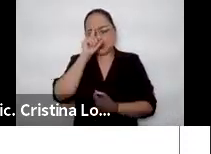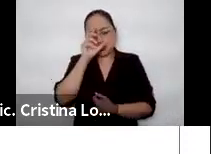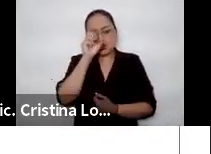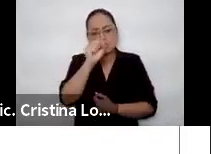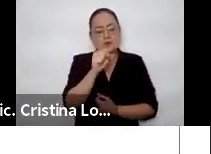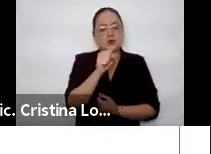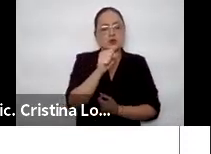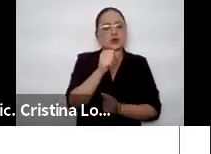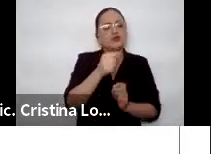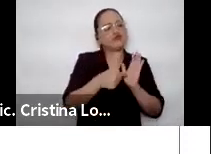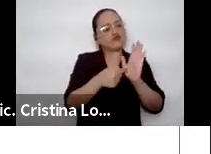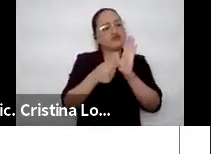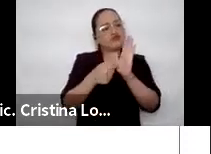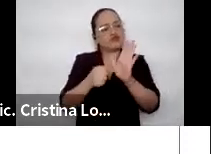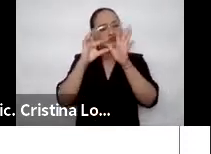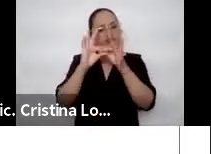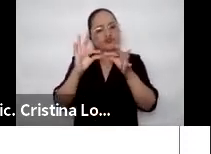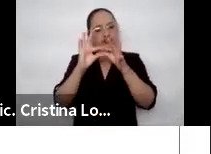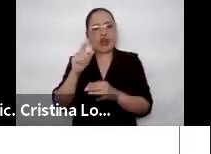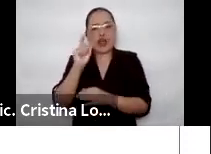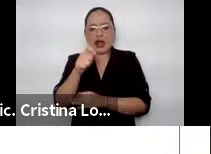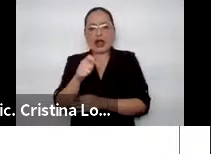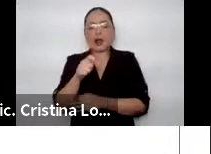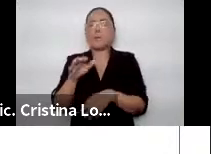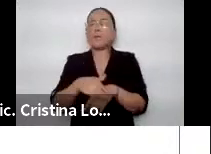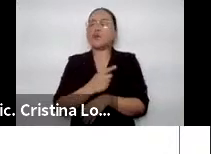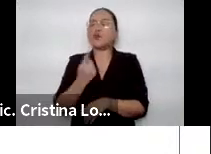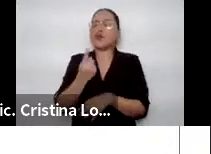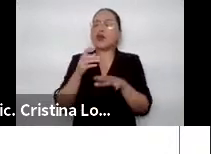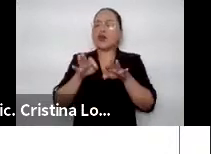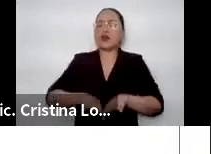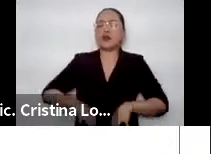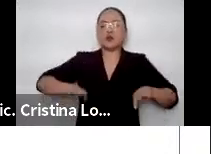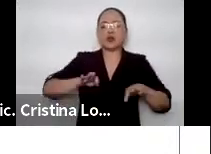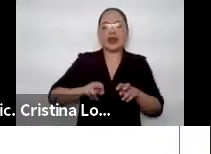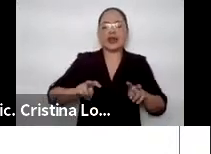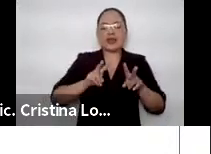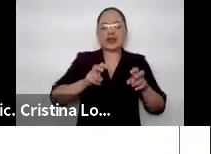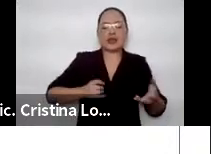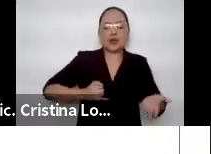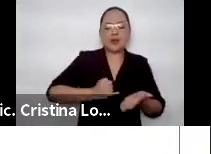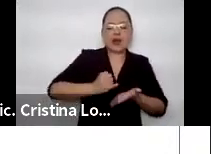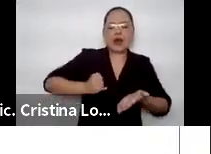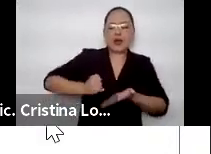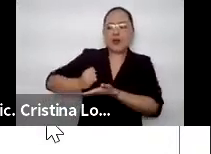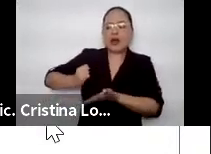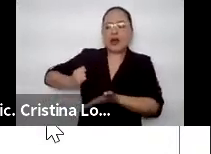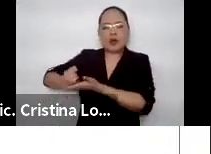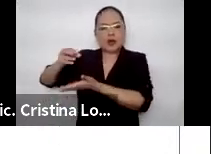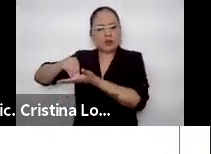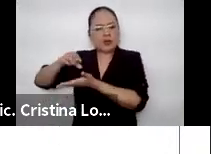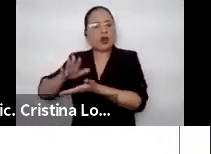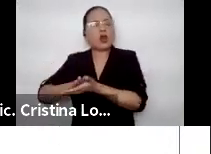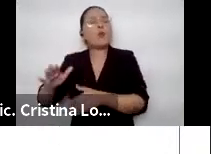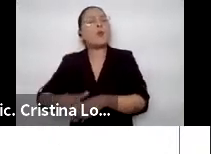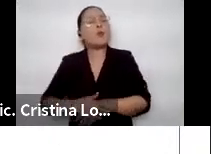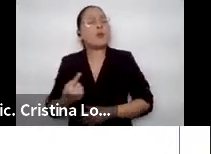fundamentales que nos van a indicar la importancia de la jurisprudencia. Bien, a continuación